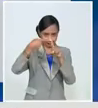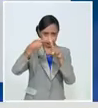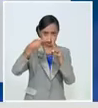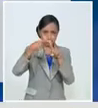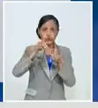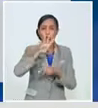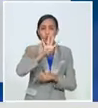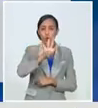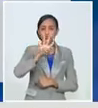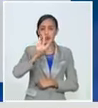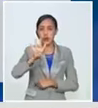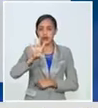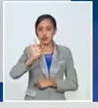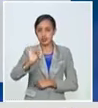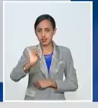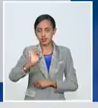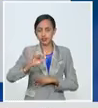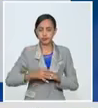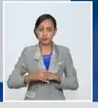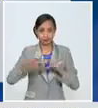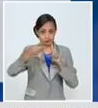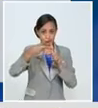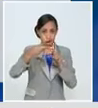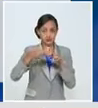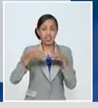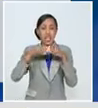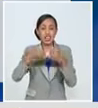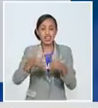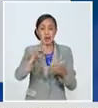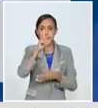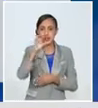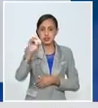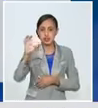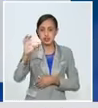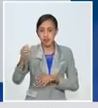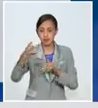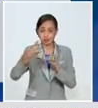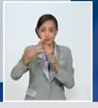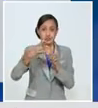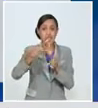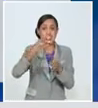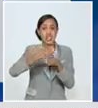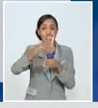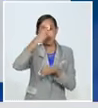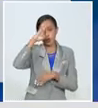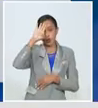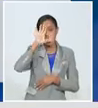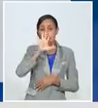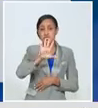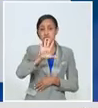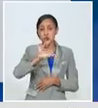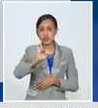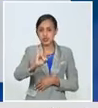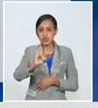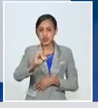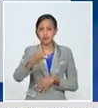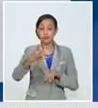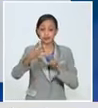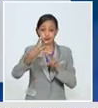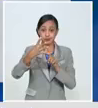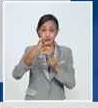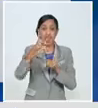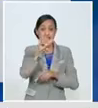447. Le sigue Granma con 100, Santiago de Cuba con 56,